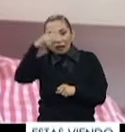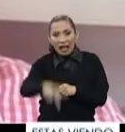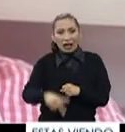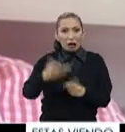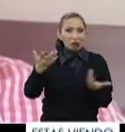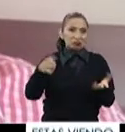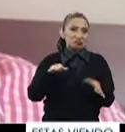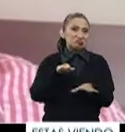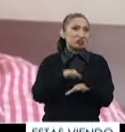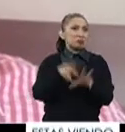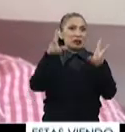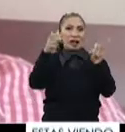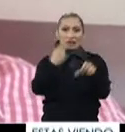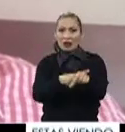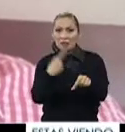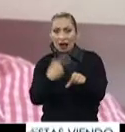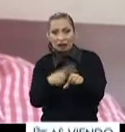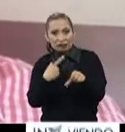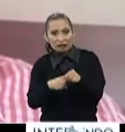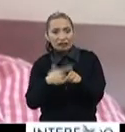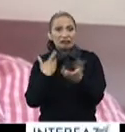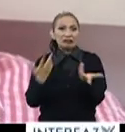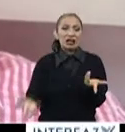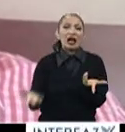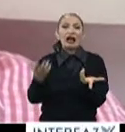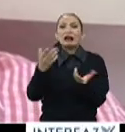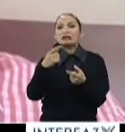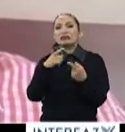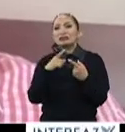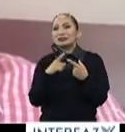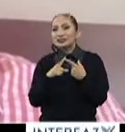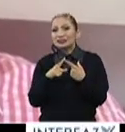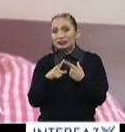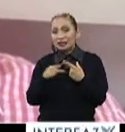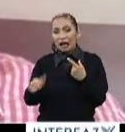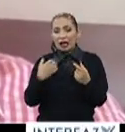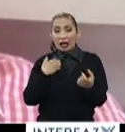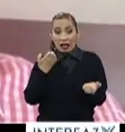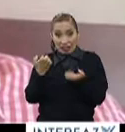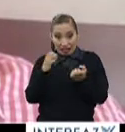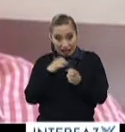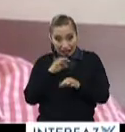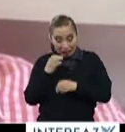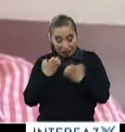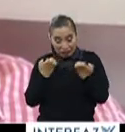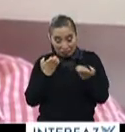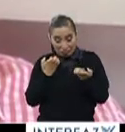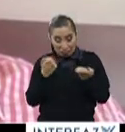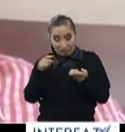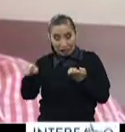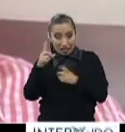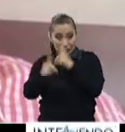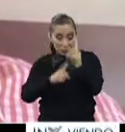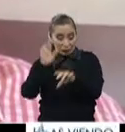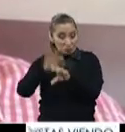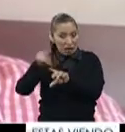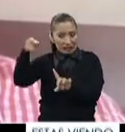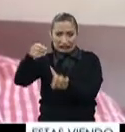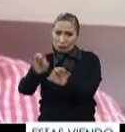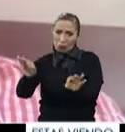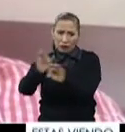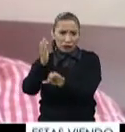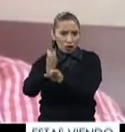en términos de enfermedades no transmisibles, que la actividad física y el deporte toman un papel todavía